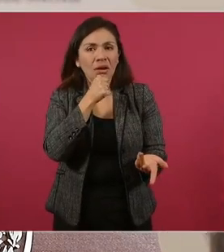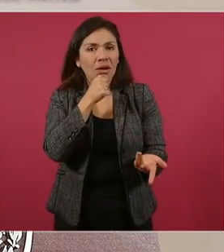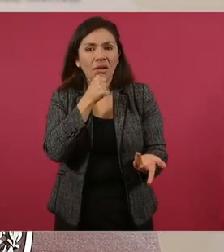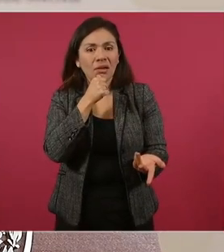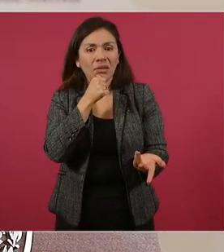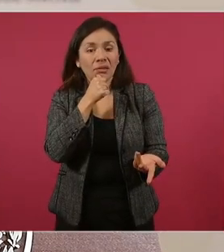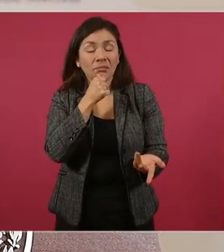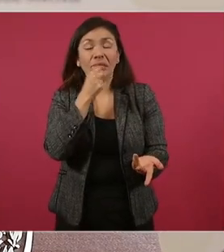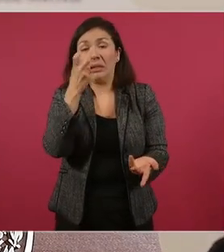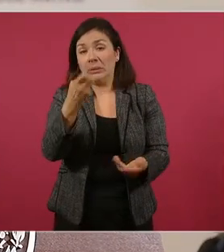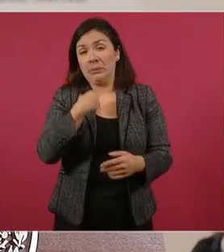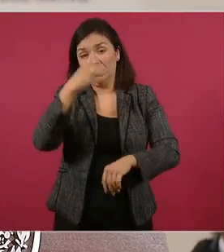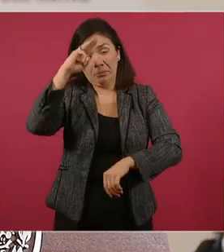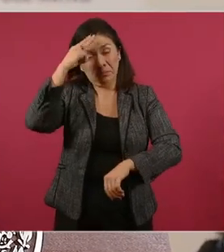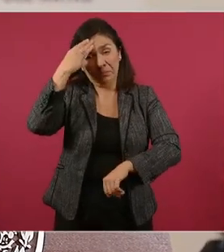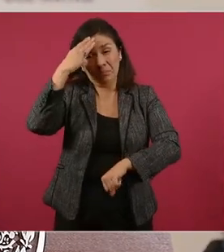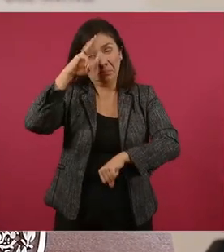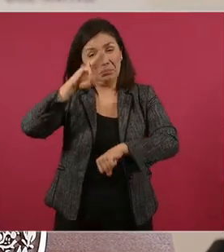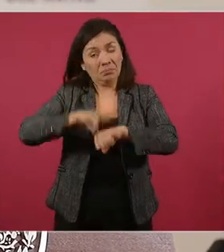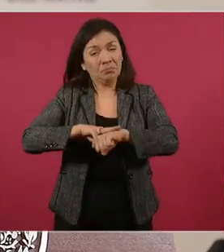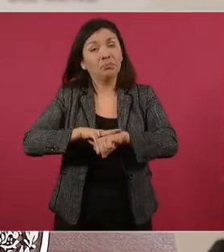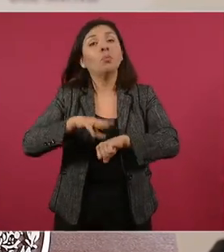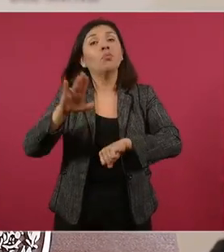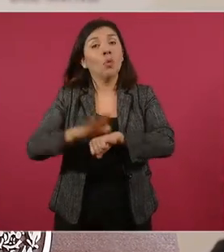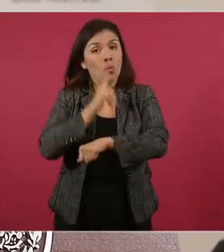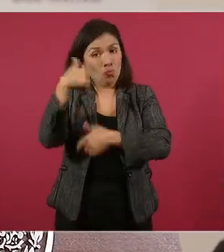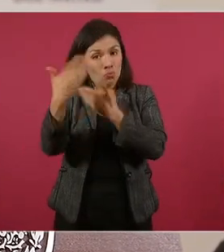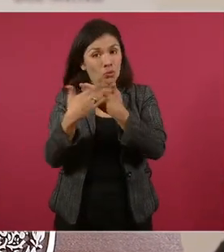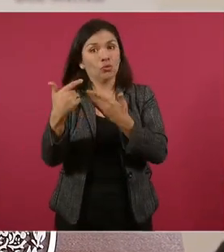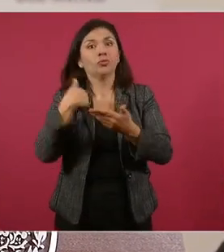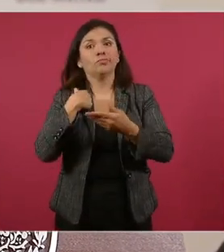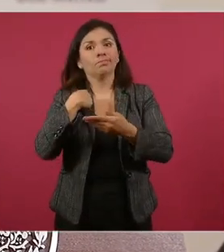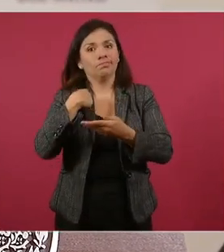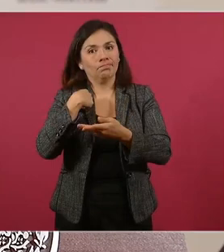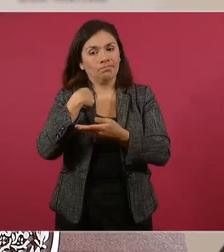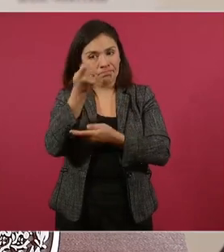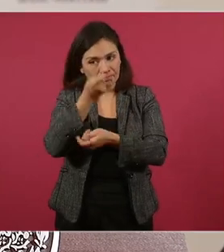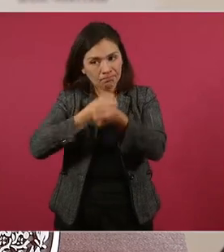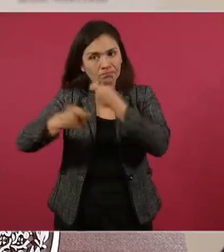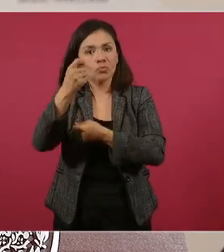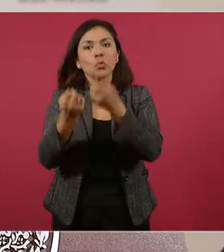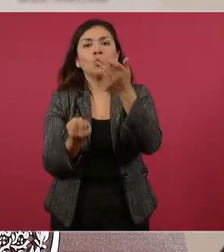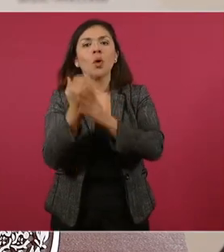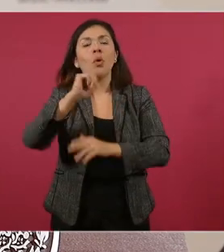Y no se me olvida, porque voy a enviar una ley nueva